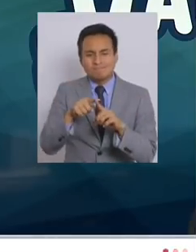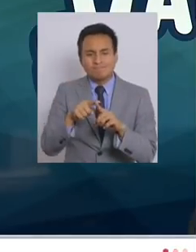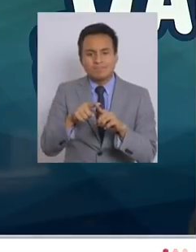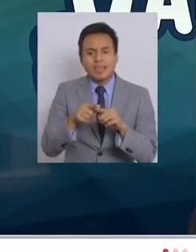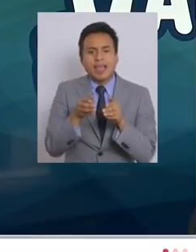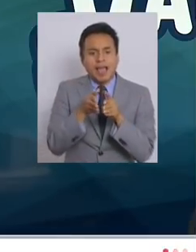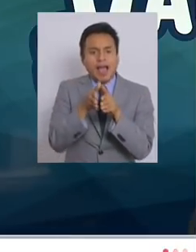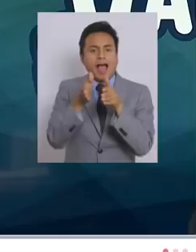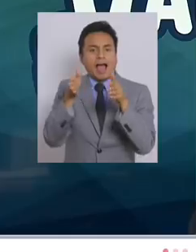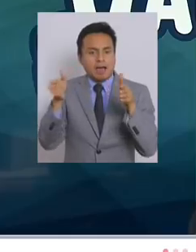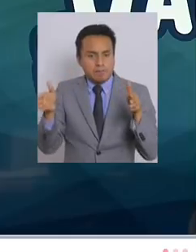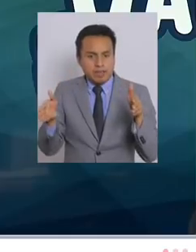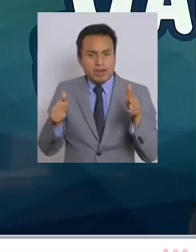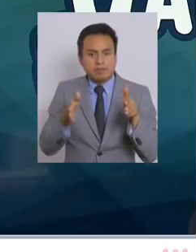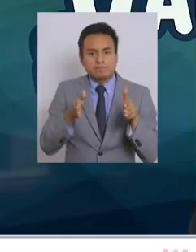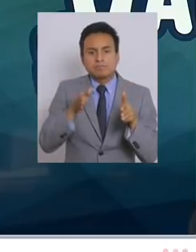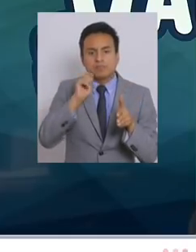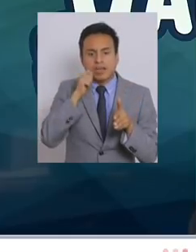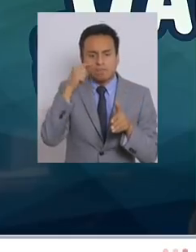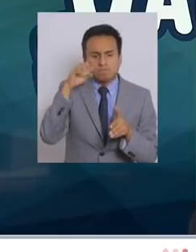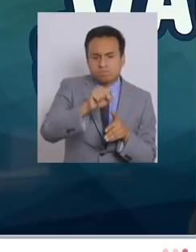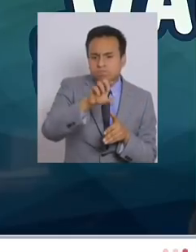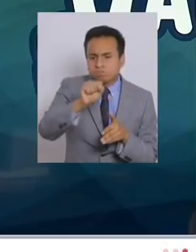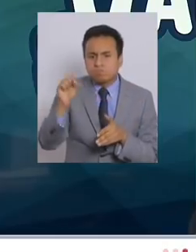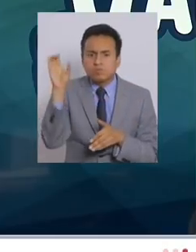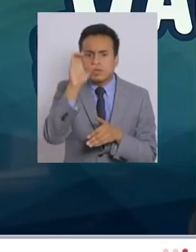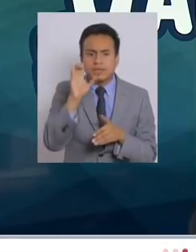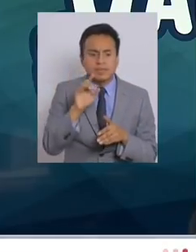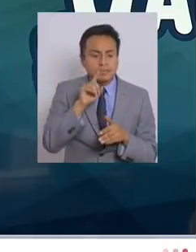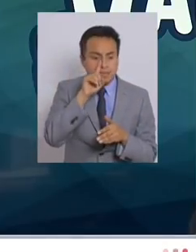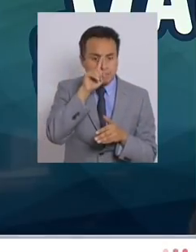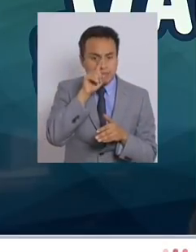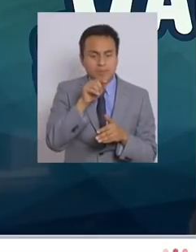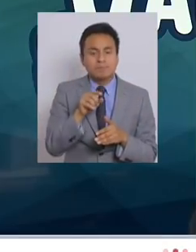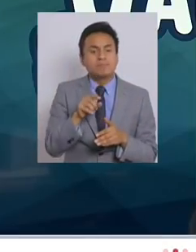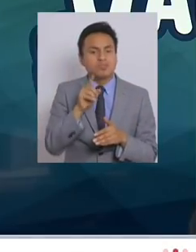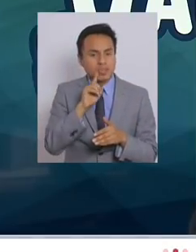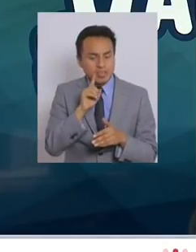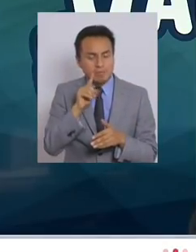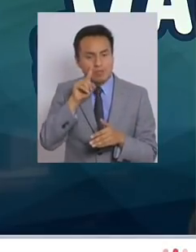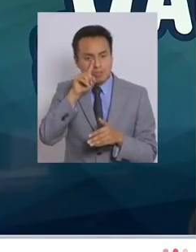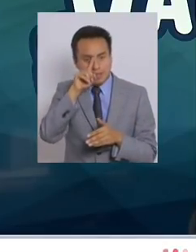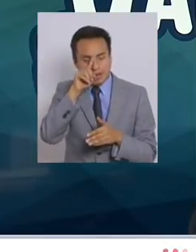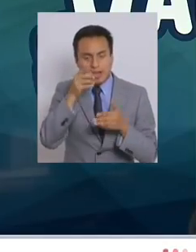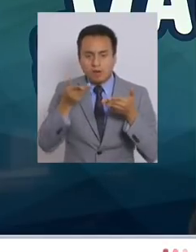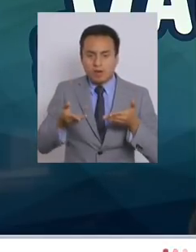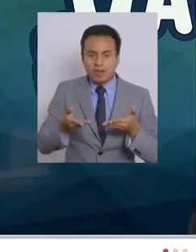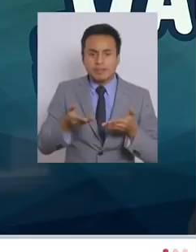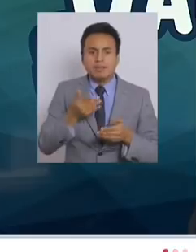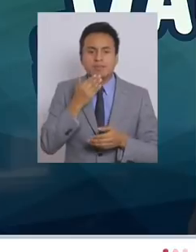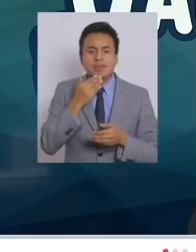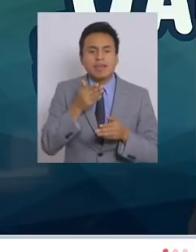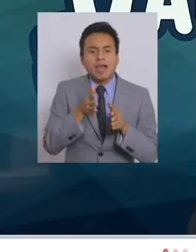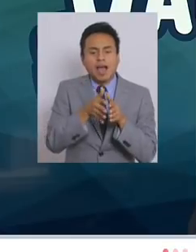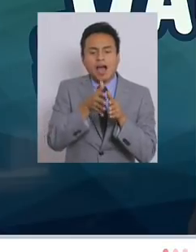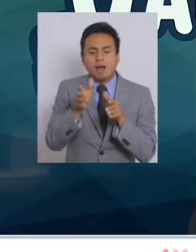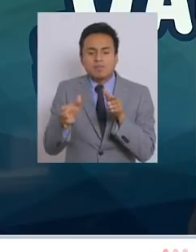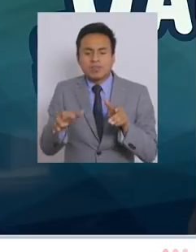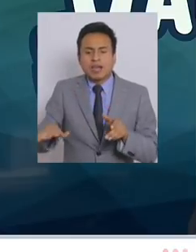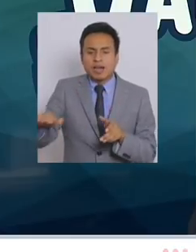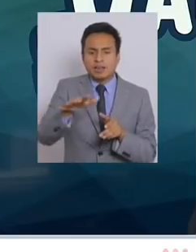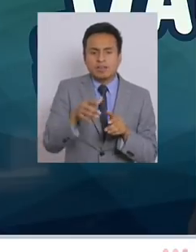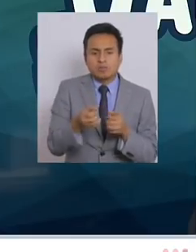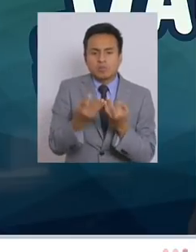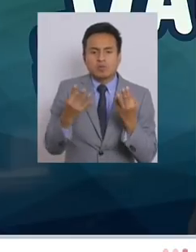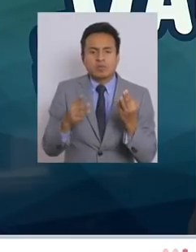ampliar la búsqueda cierto de exámenes con el pcr que estamos haciendo hoy día y amplificar y subir